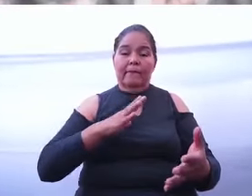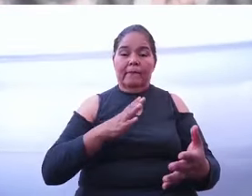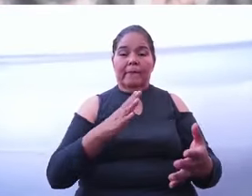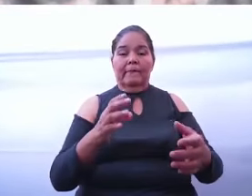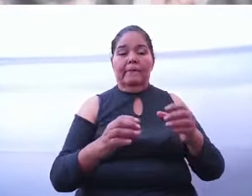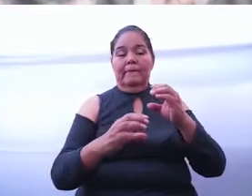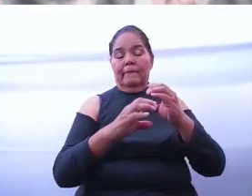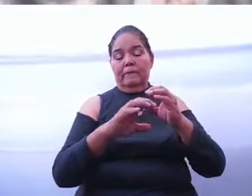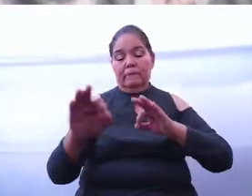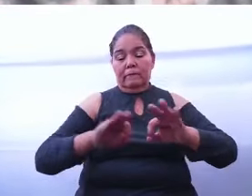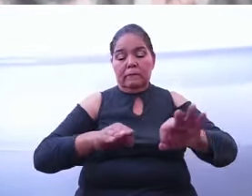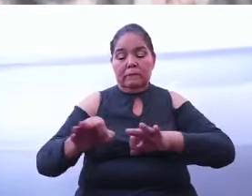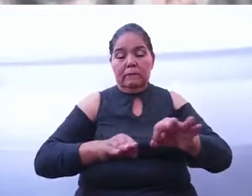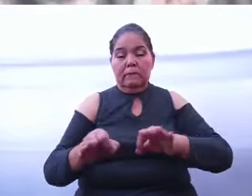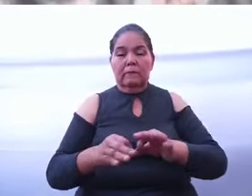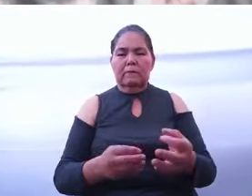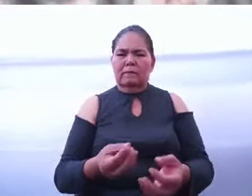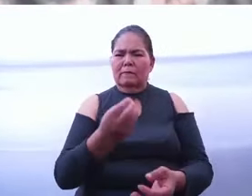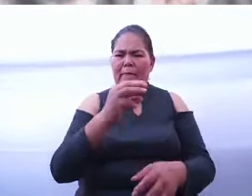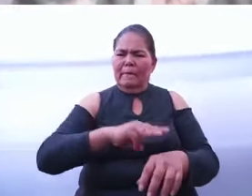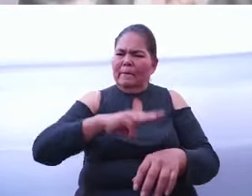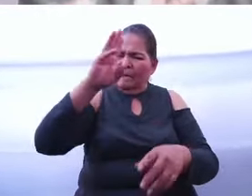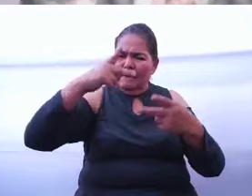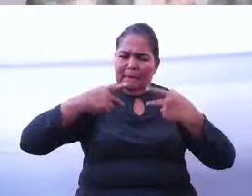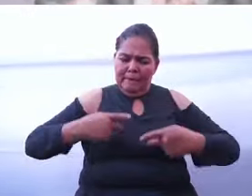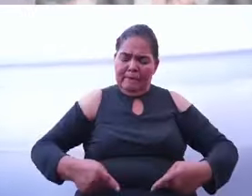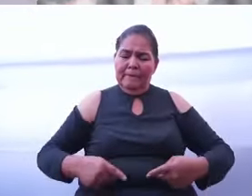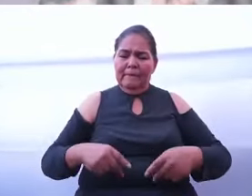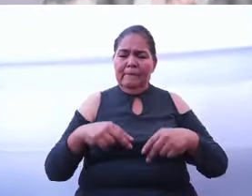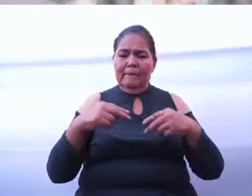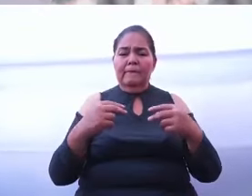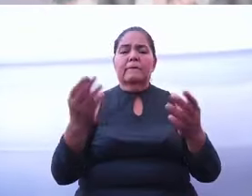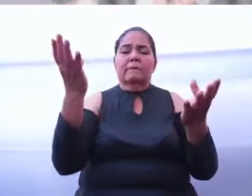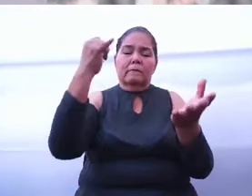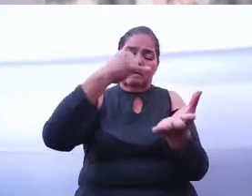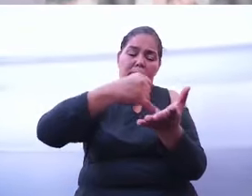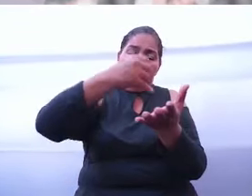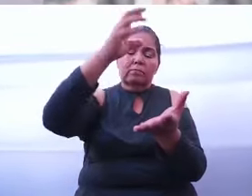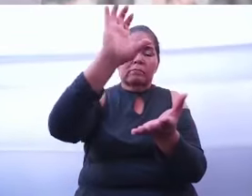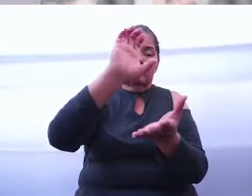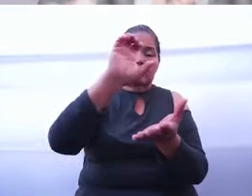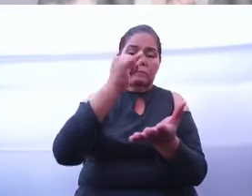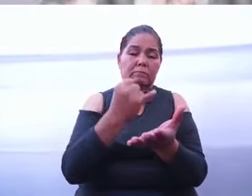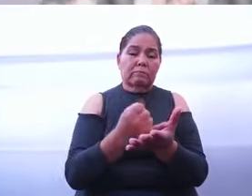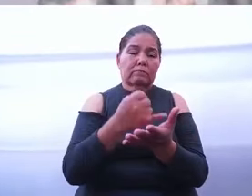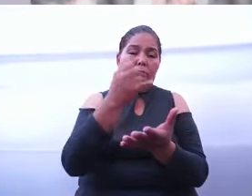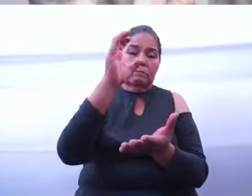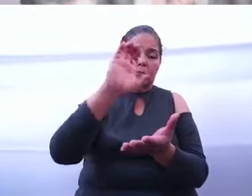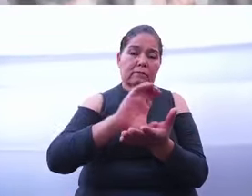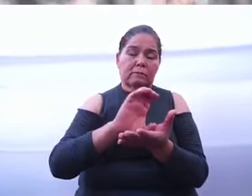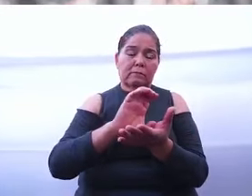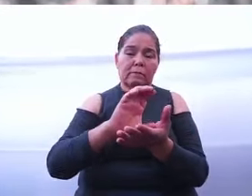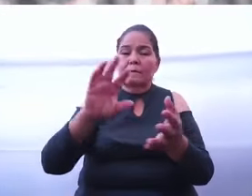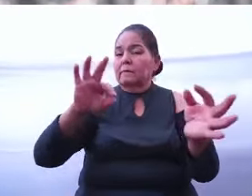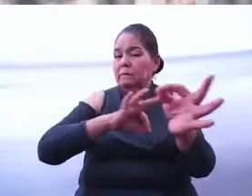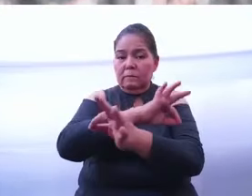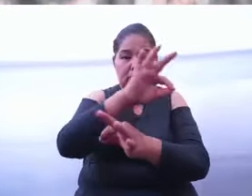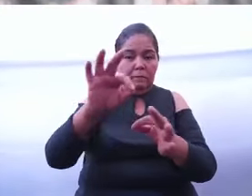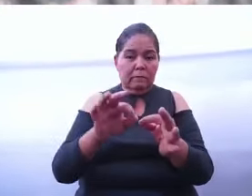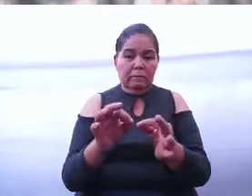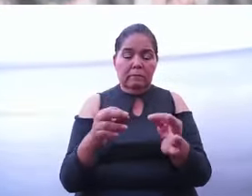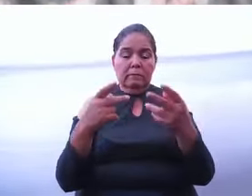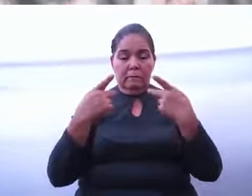para los que menos tienen, para que trabajemos en la inclusión de todos los grupos en nuestro estado.